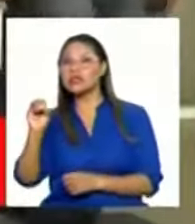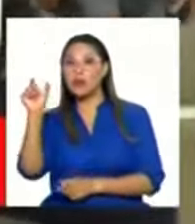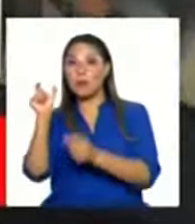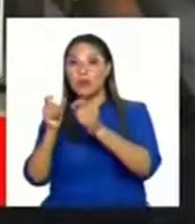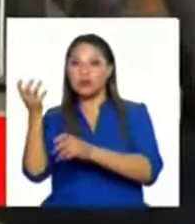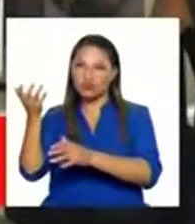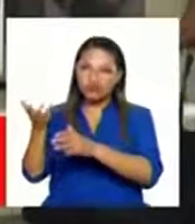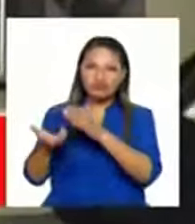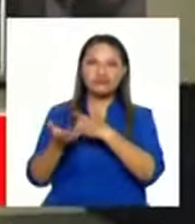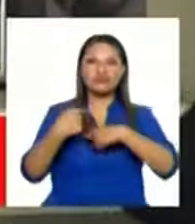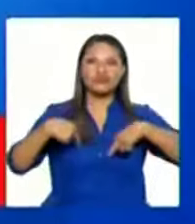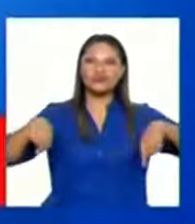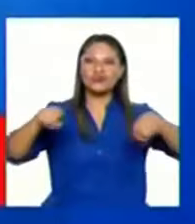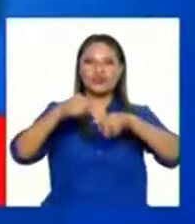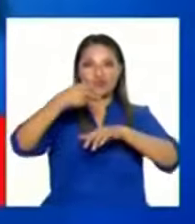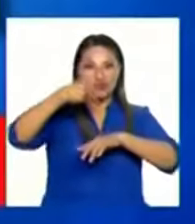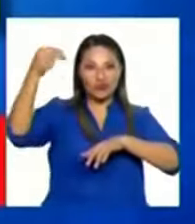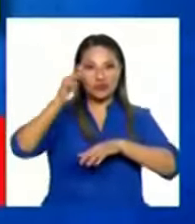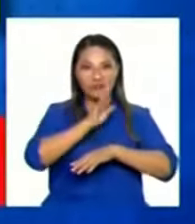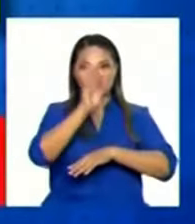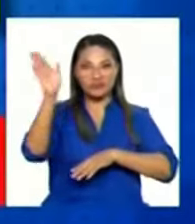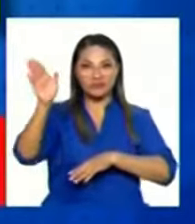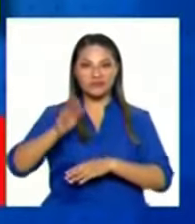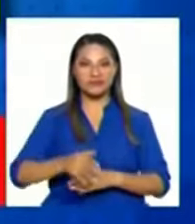a la región norteña.